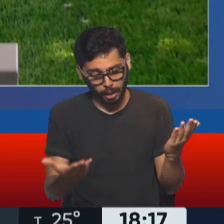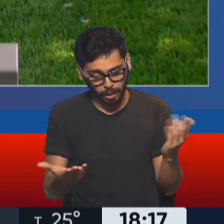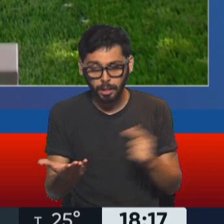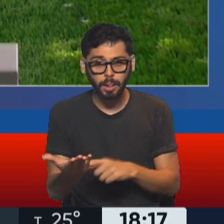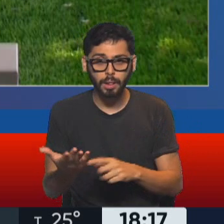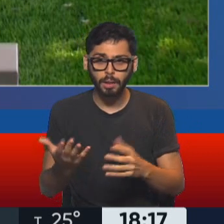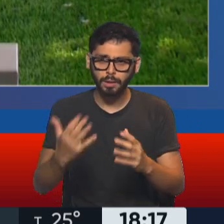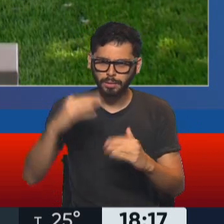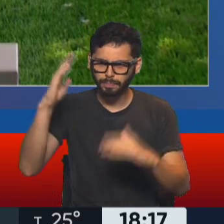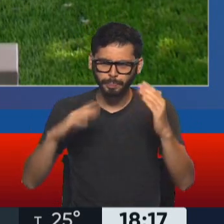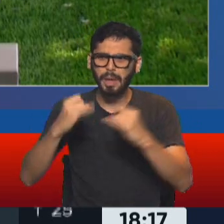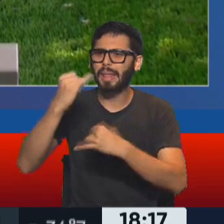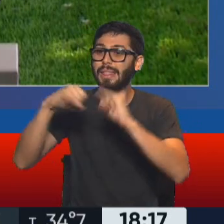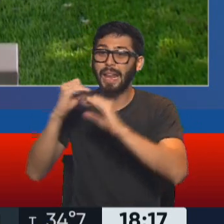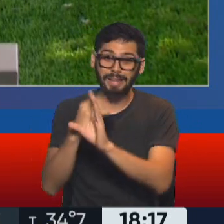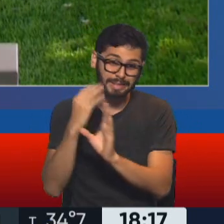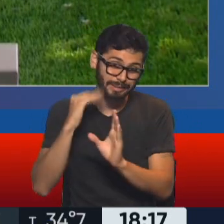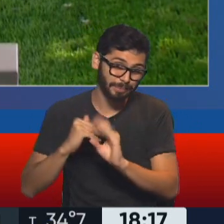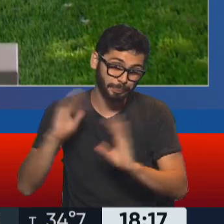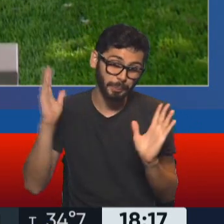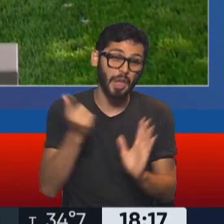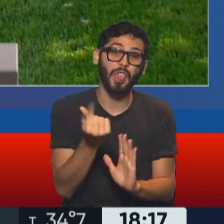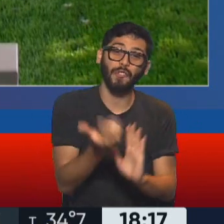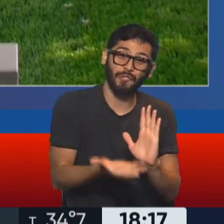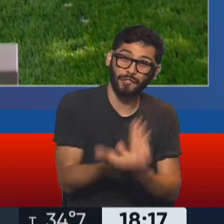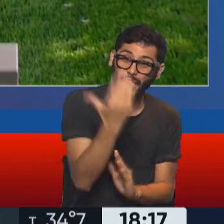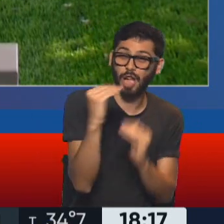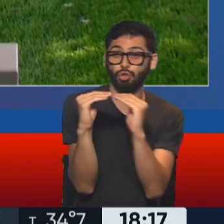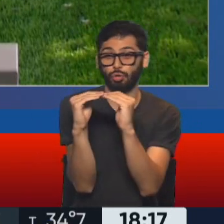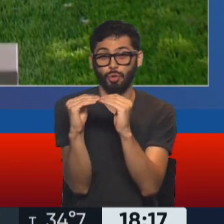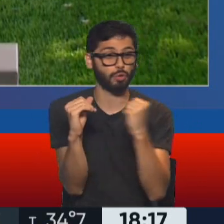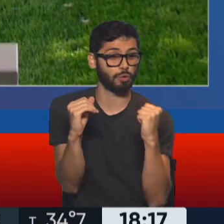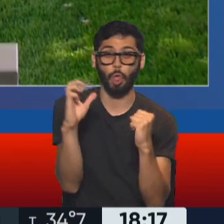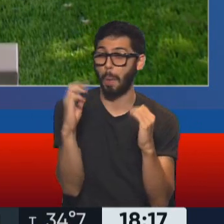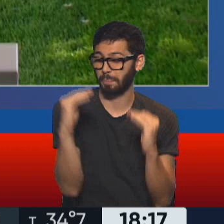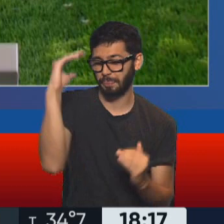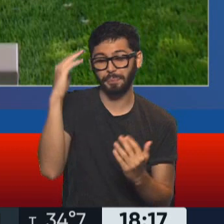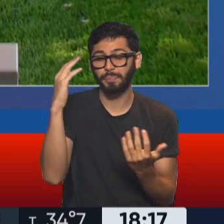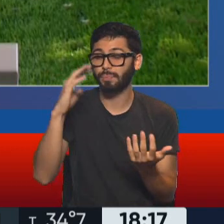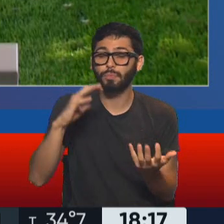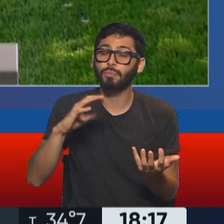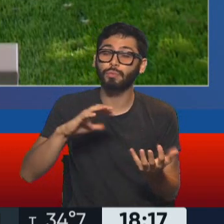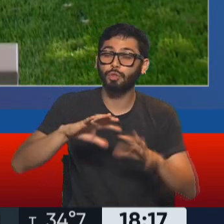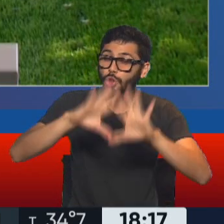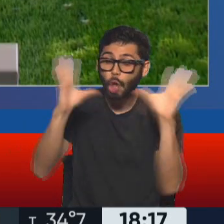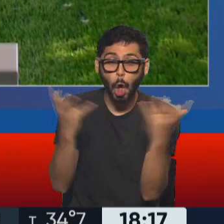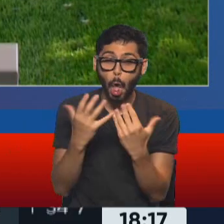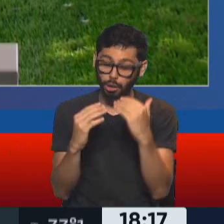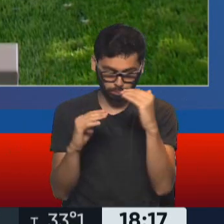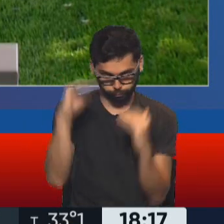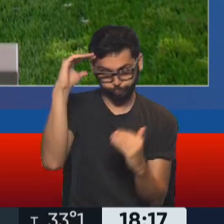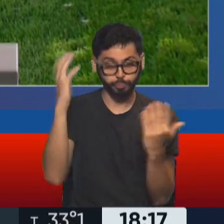por el techo, inflación, recesión, provocó toda la desestabilización posible, que fue lo que